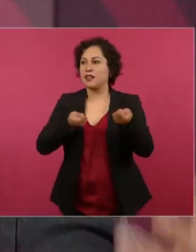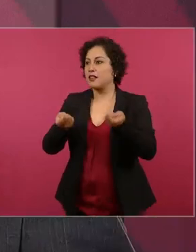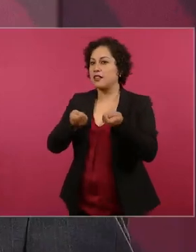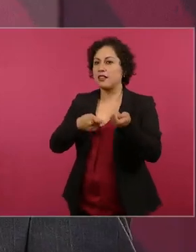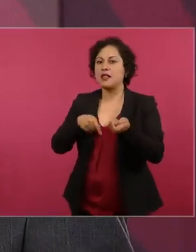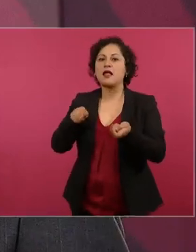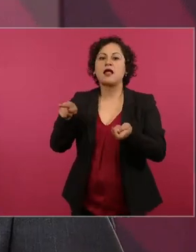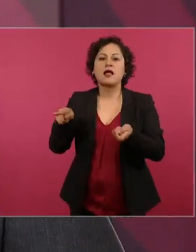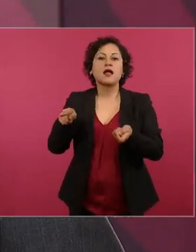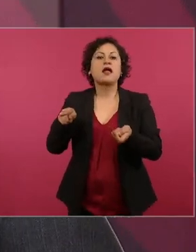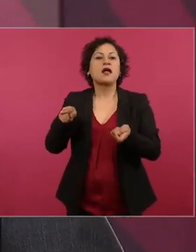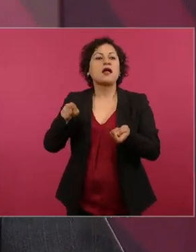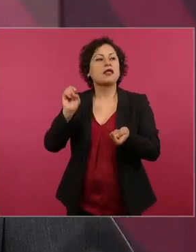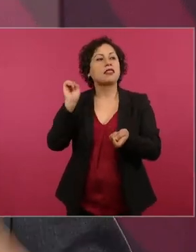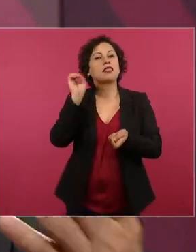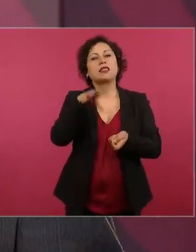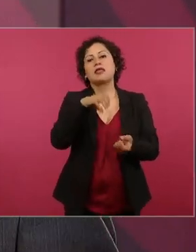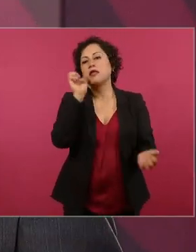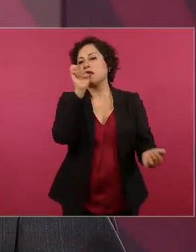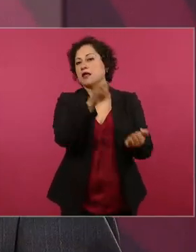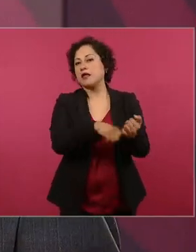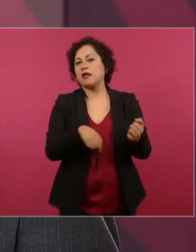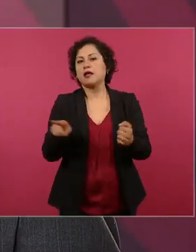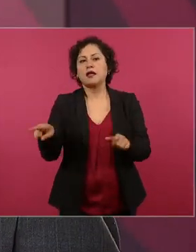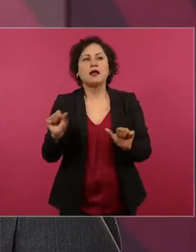Podían engañar, pero ahora no.